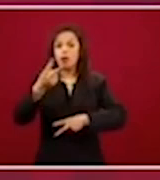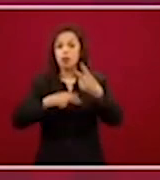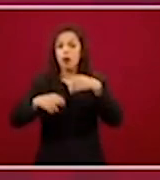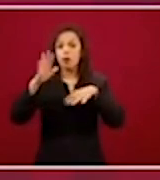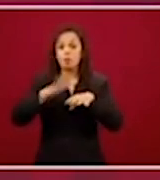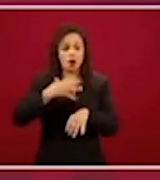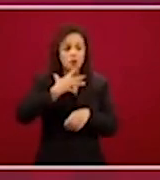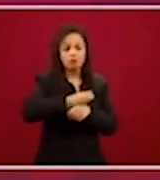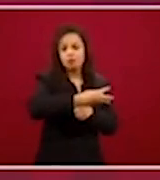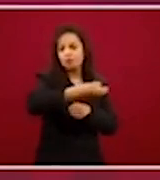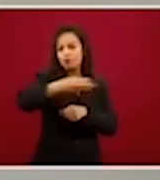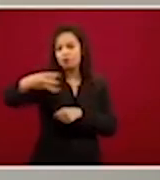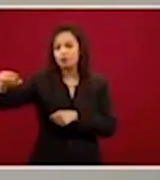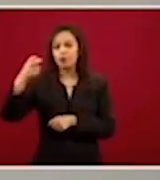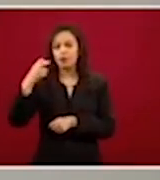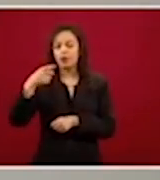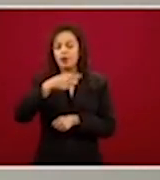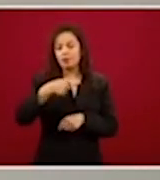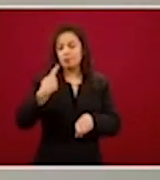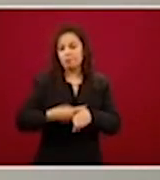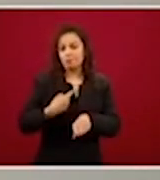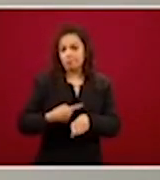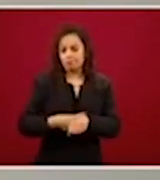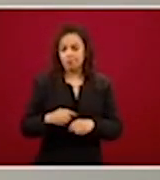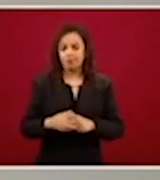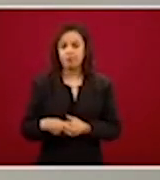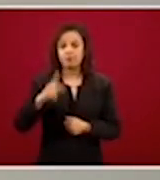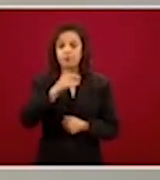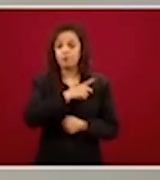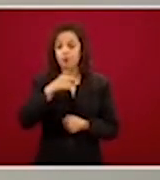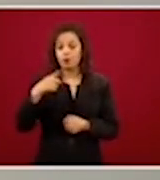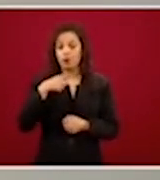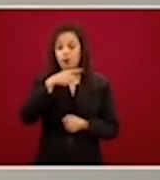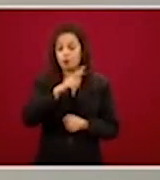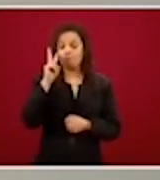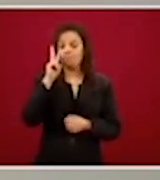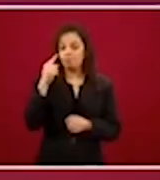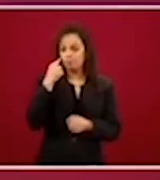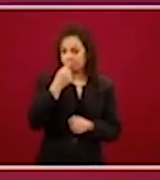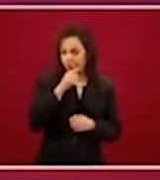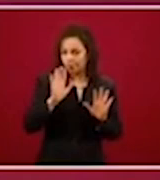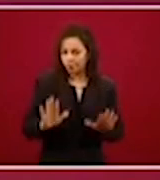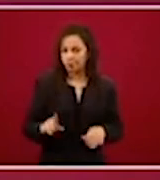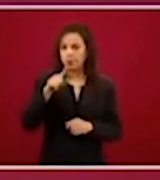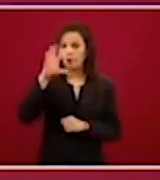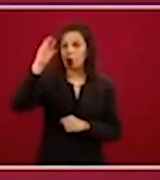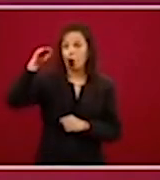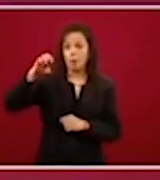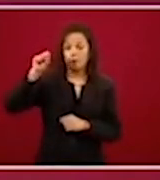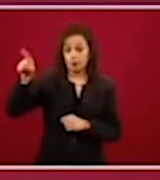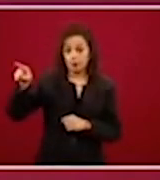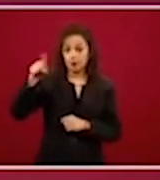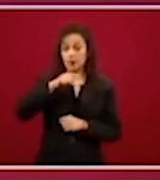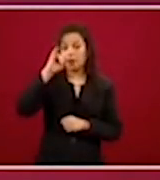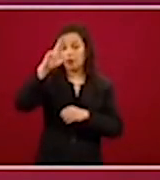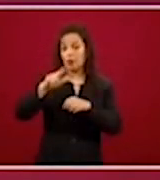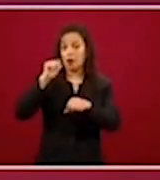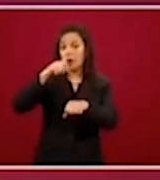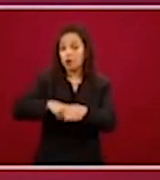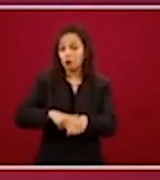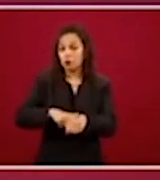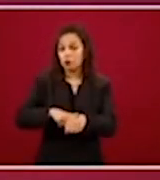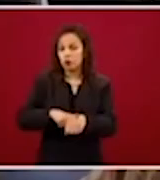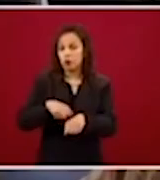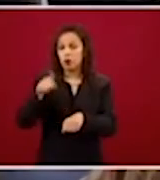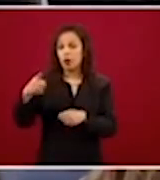imprescindible tomar en cuenta lo siguiente. La Organización Mundial de la Salud es un organismo internacional que está compuesto con la membresía de más